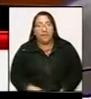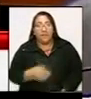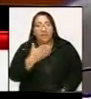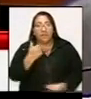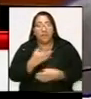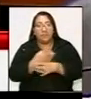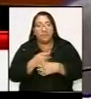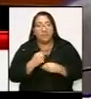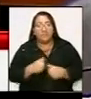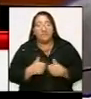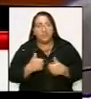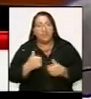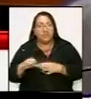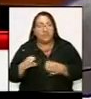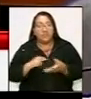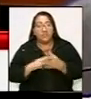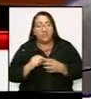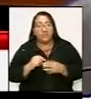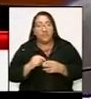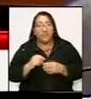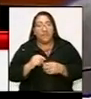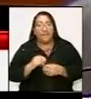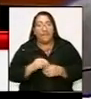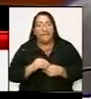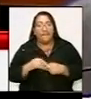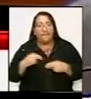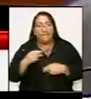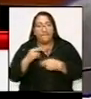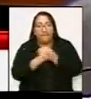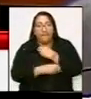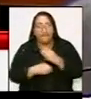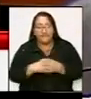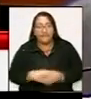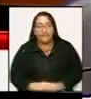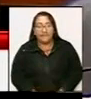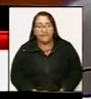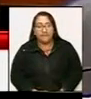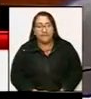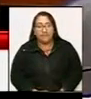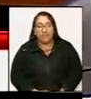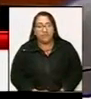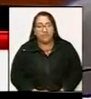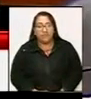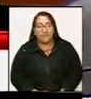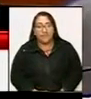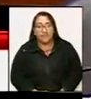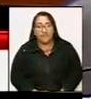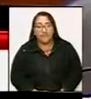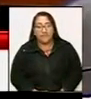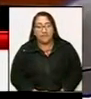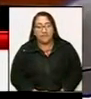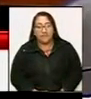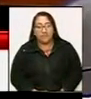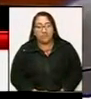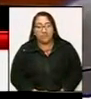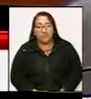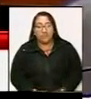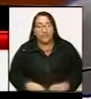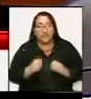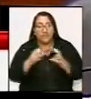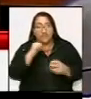vida, produciendo la riqueza a nivel del país y a nivel del mundo. El día de